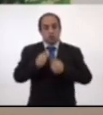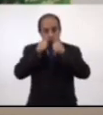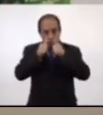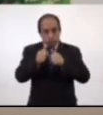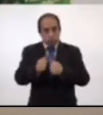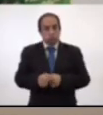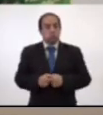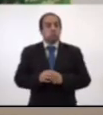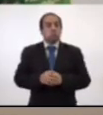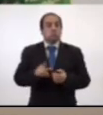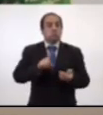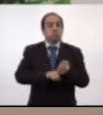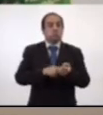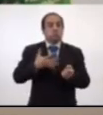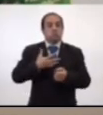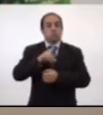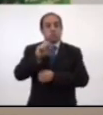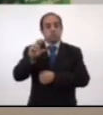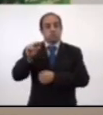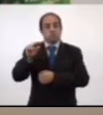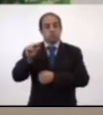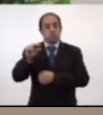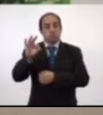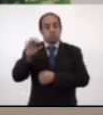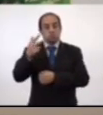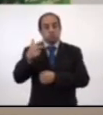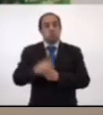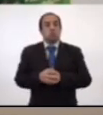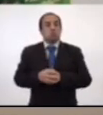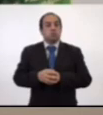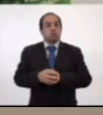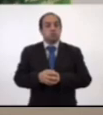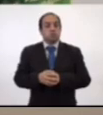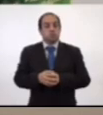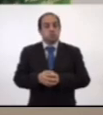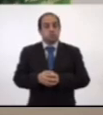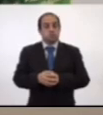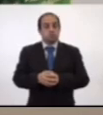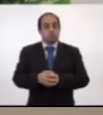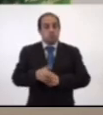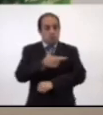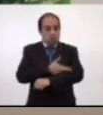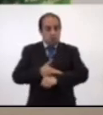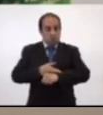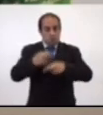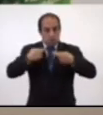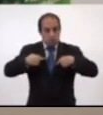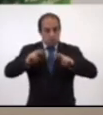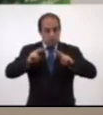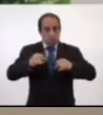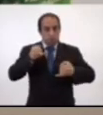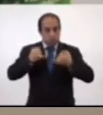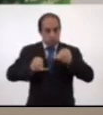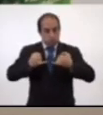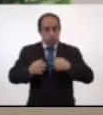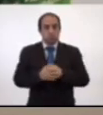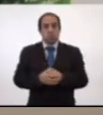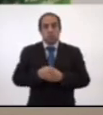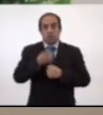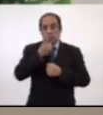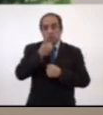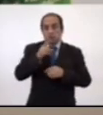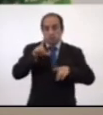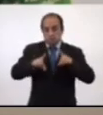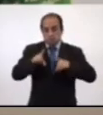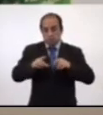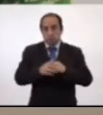hemos generado 148 gestiones en materia de orientación y representación jurídica. He venido precisando que,